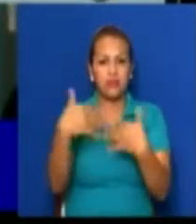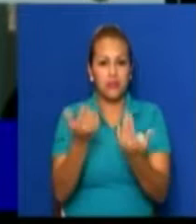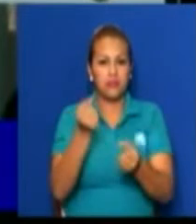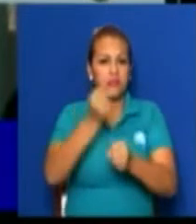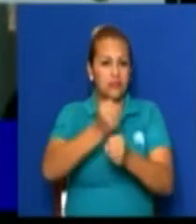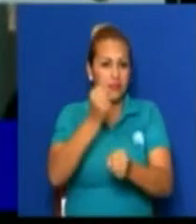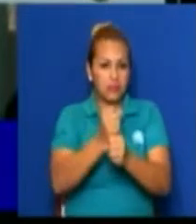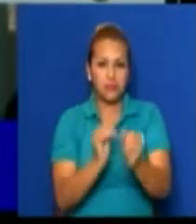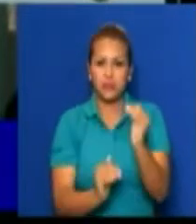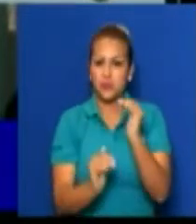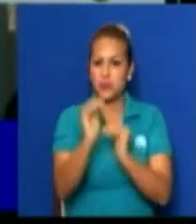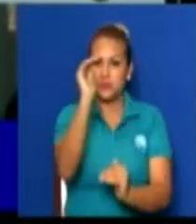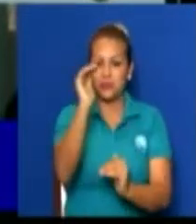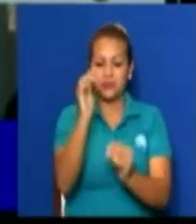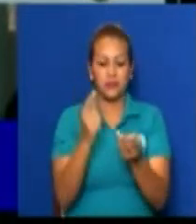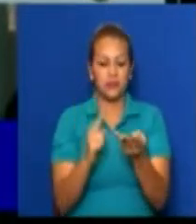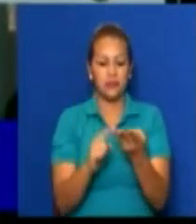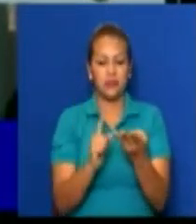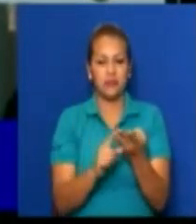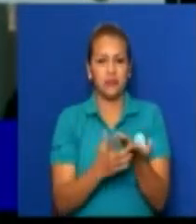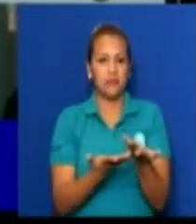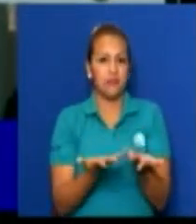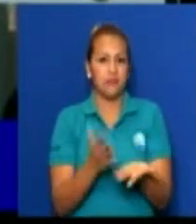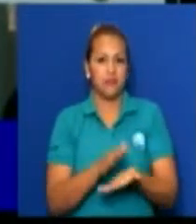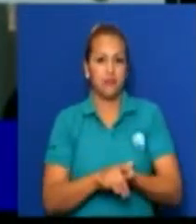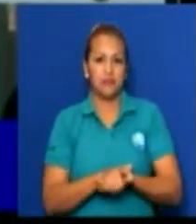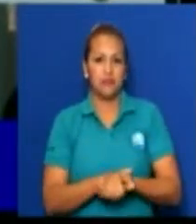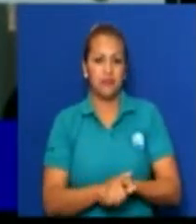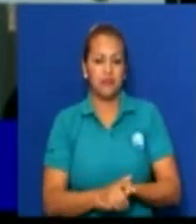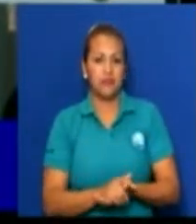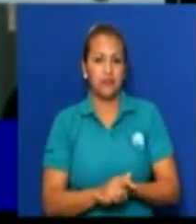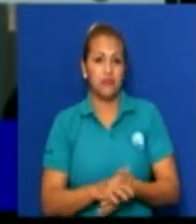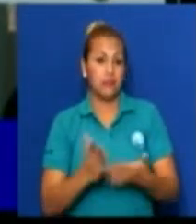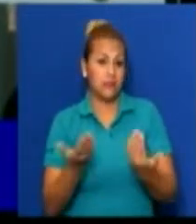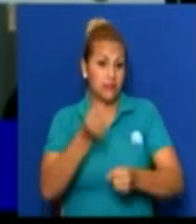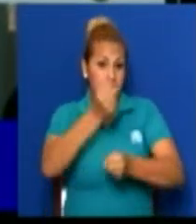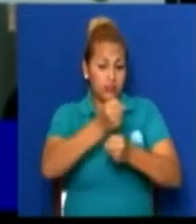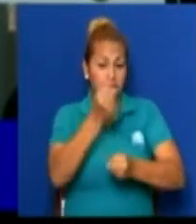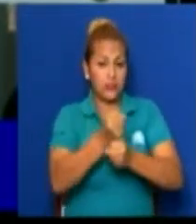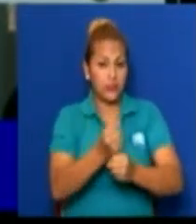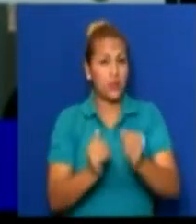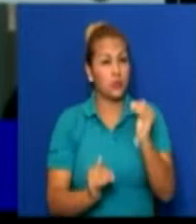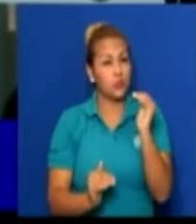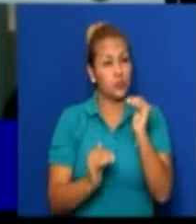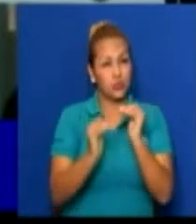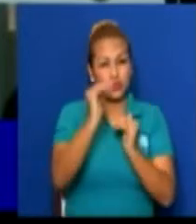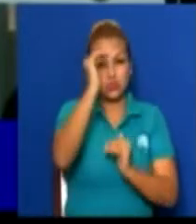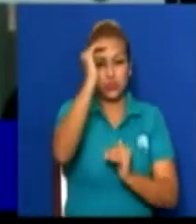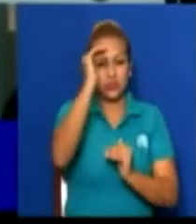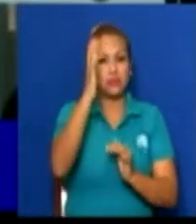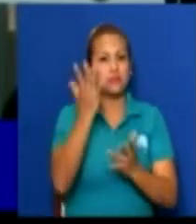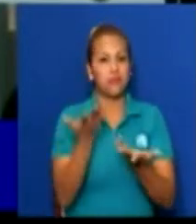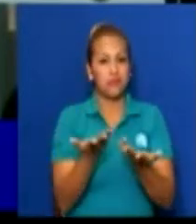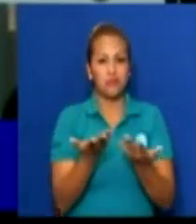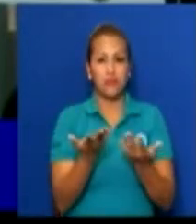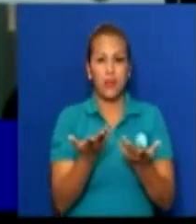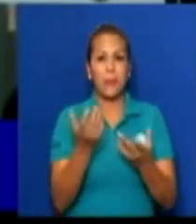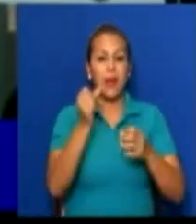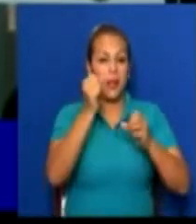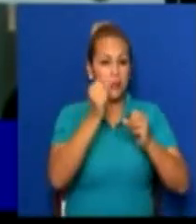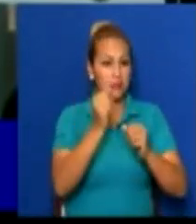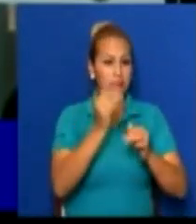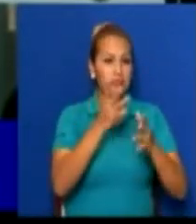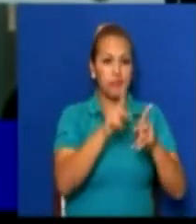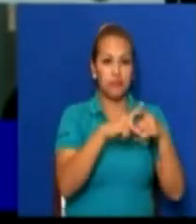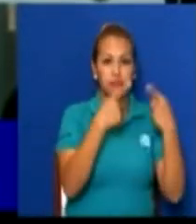de cifras sobre el aumento del empleo, y el empleo ha crecido para la población masculina y ha